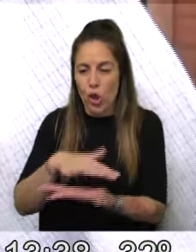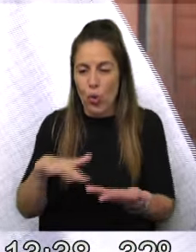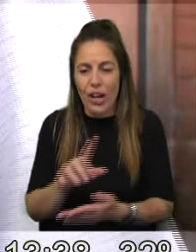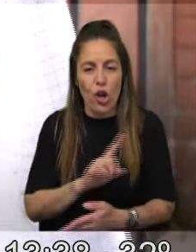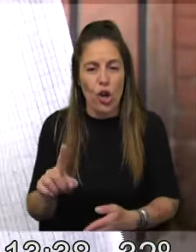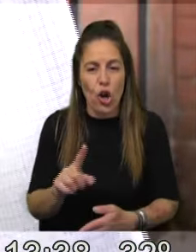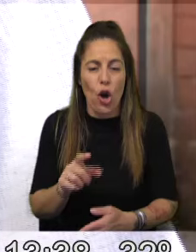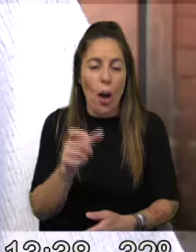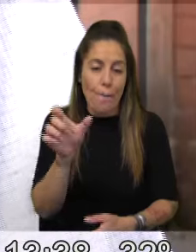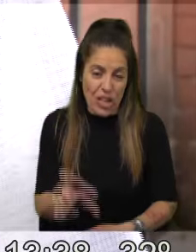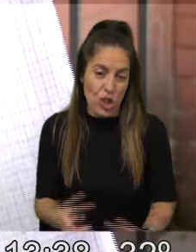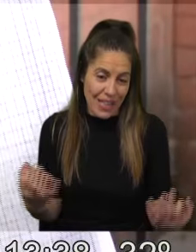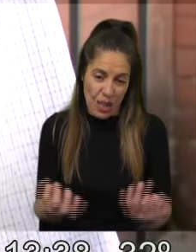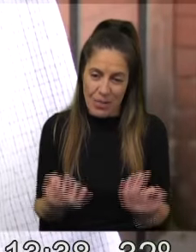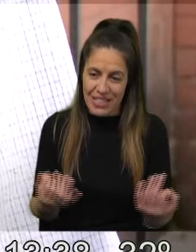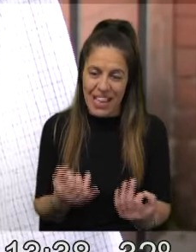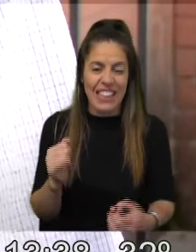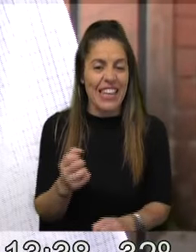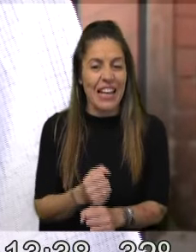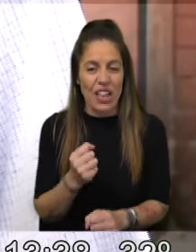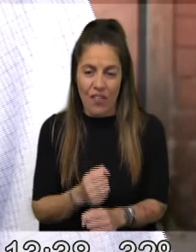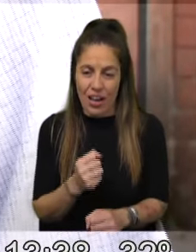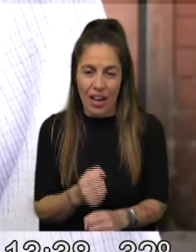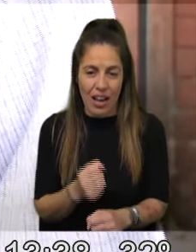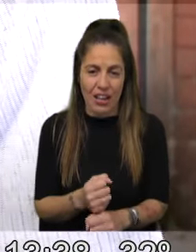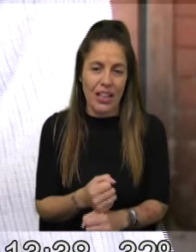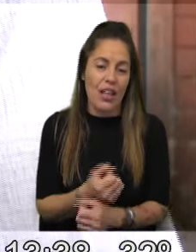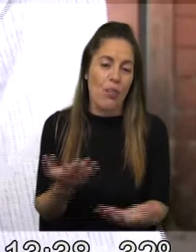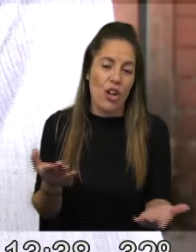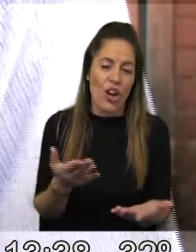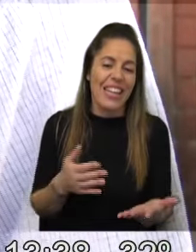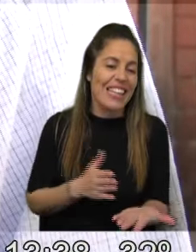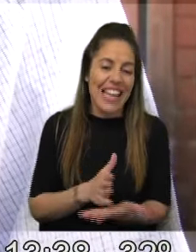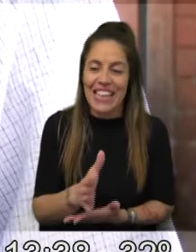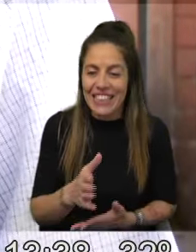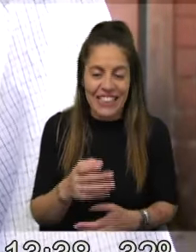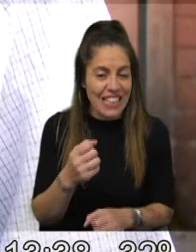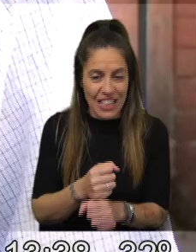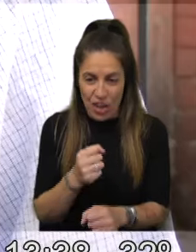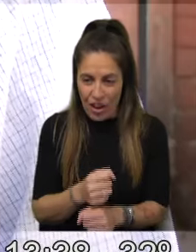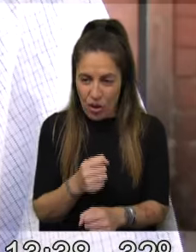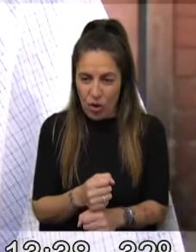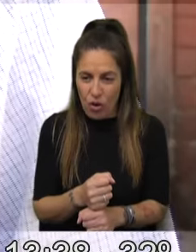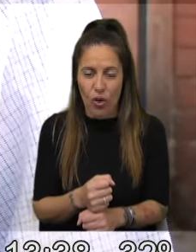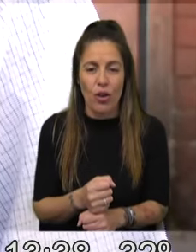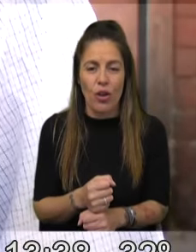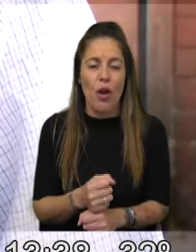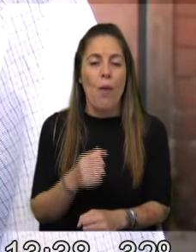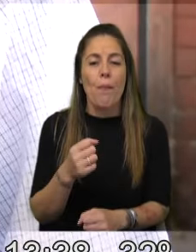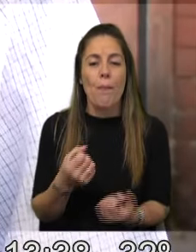gente especializada que tiene que trabajar. Y bueno, y en esta línea se trabajó. porque